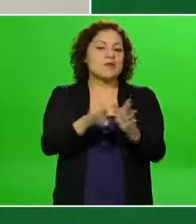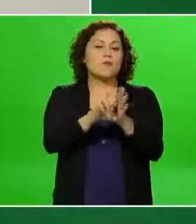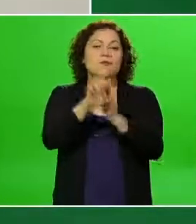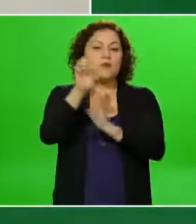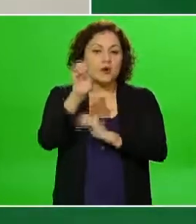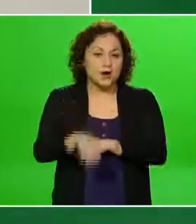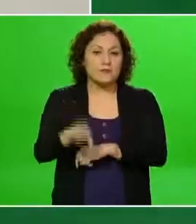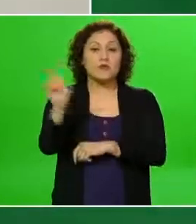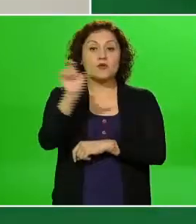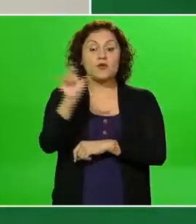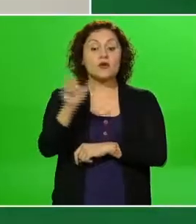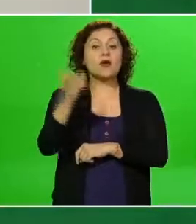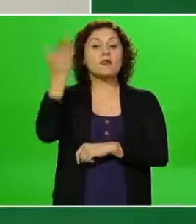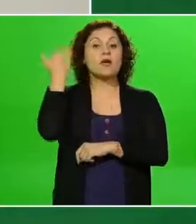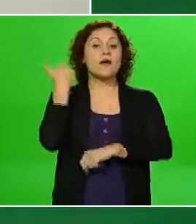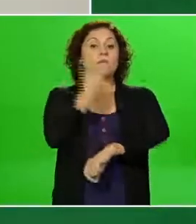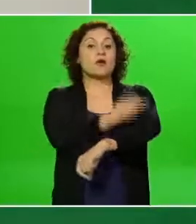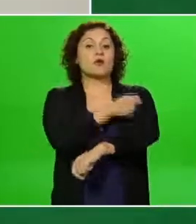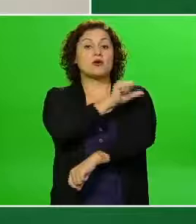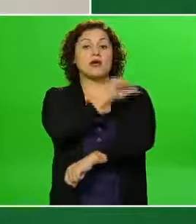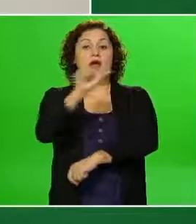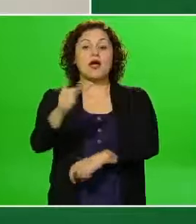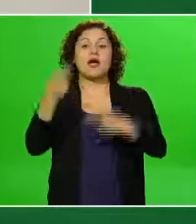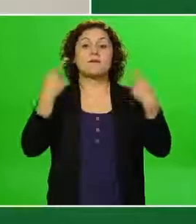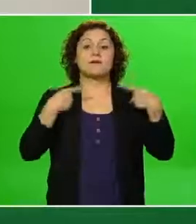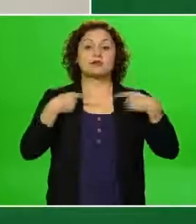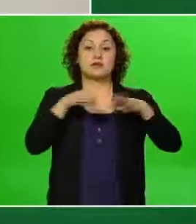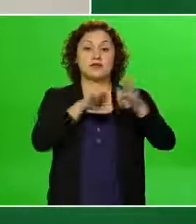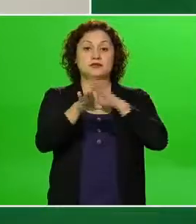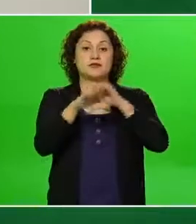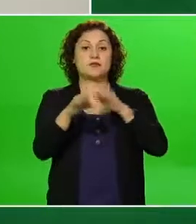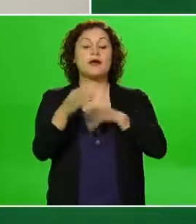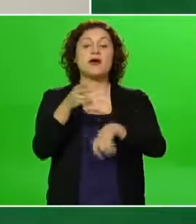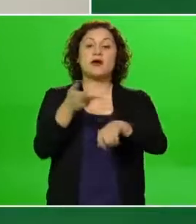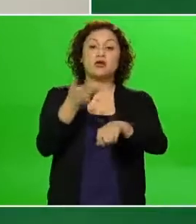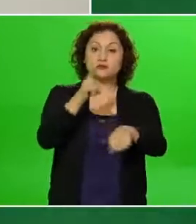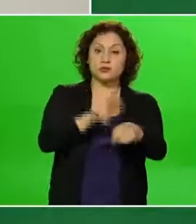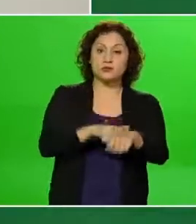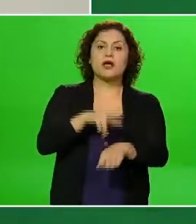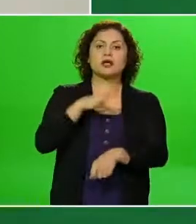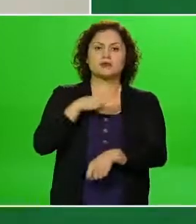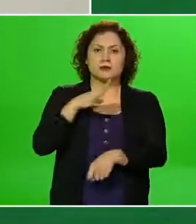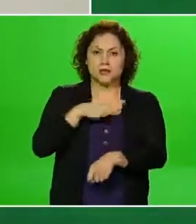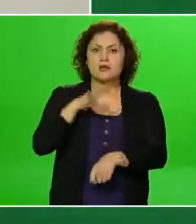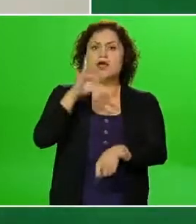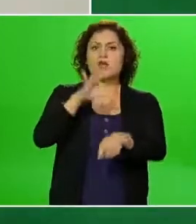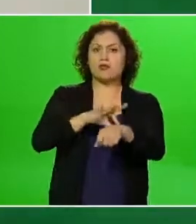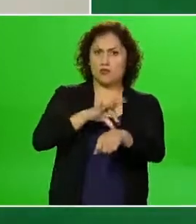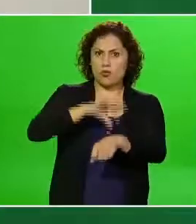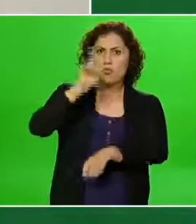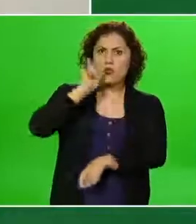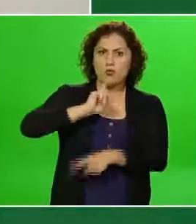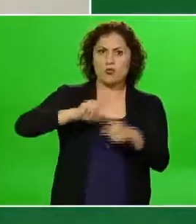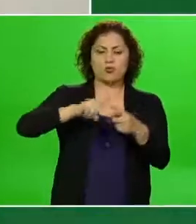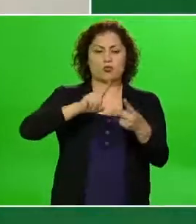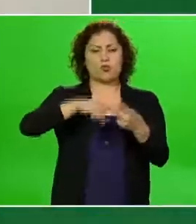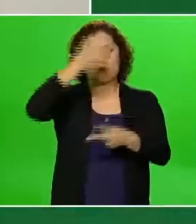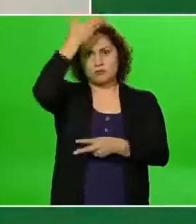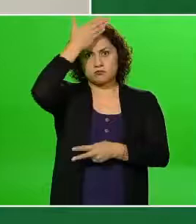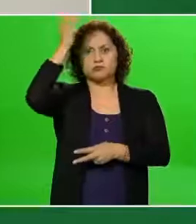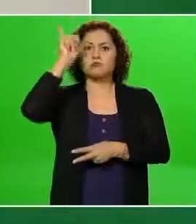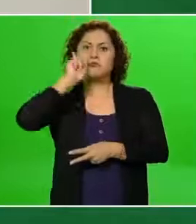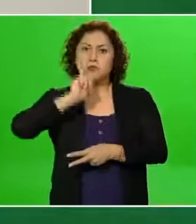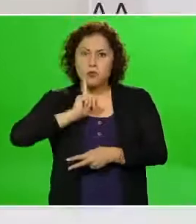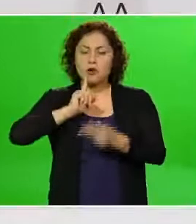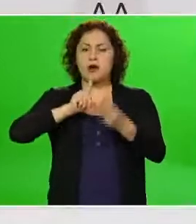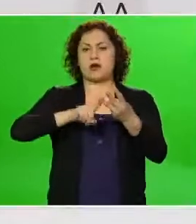vacunó a trabajadores de la salud, dentro de este grupo había enfermeras, había médicas, había personal igual